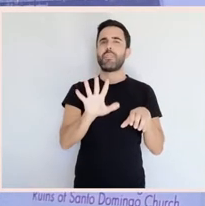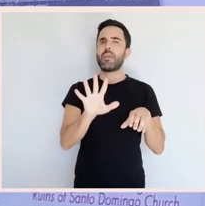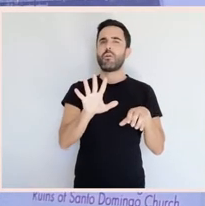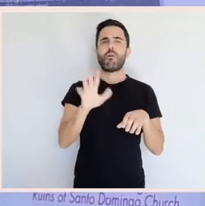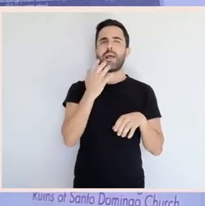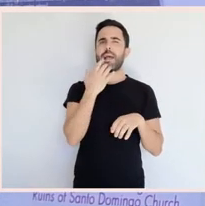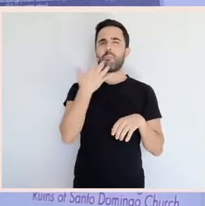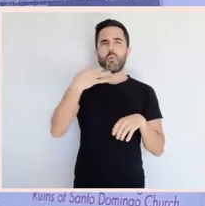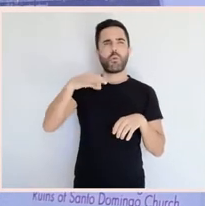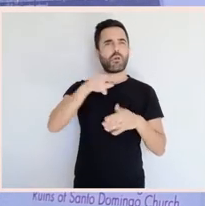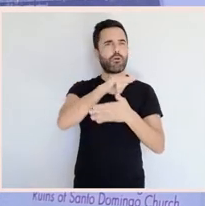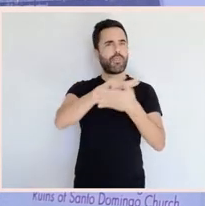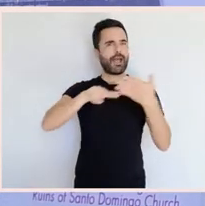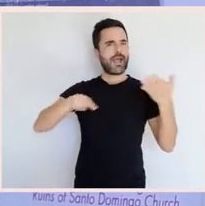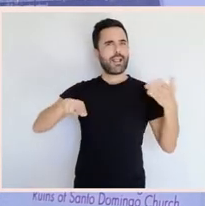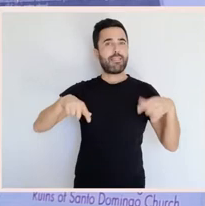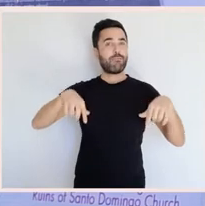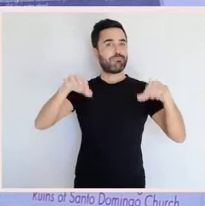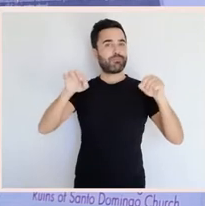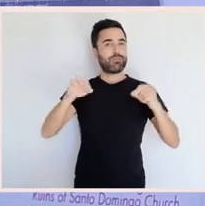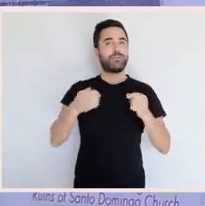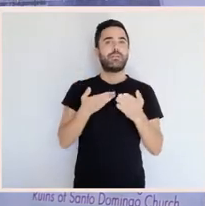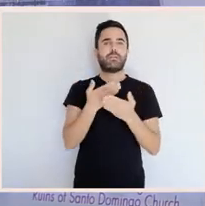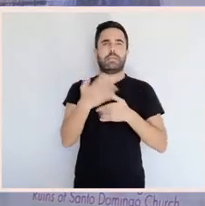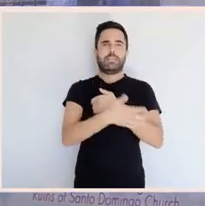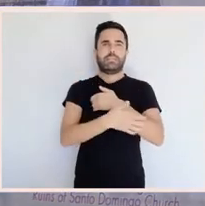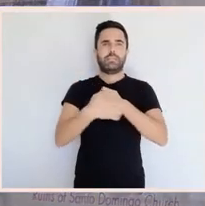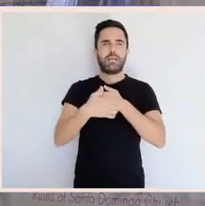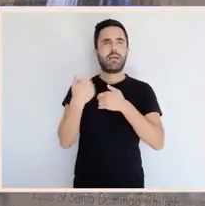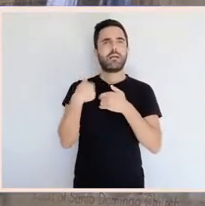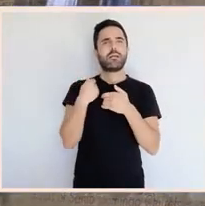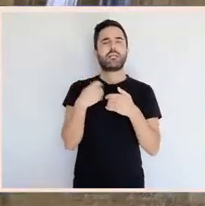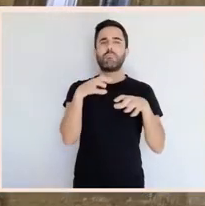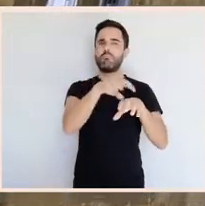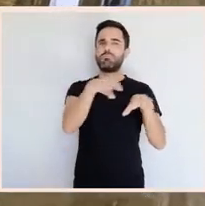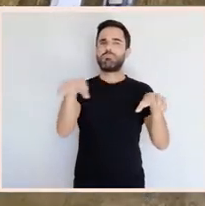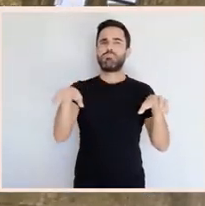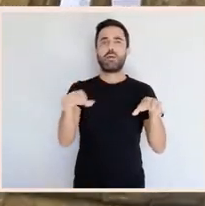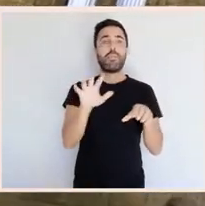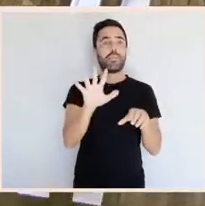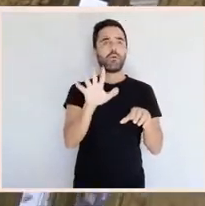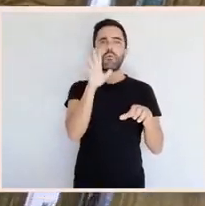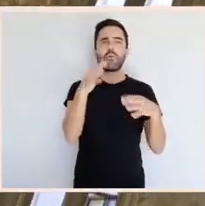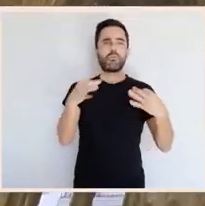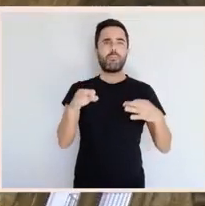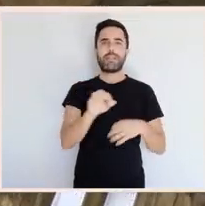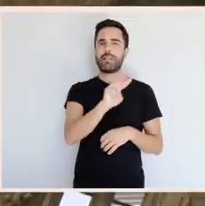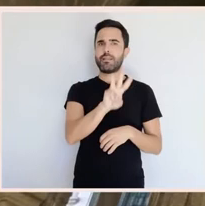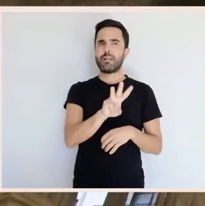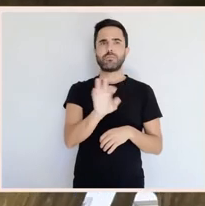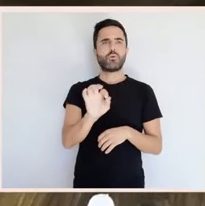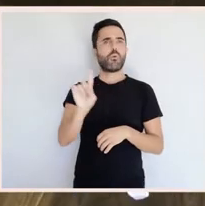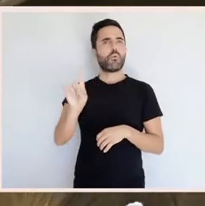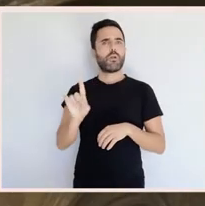de Galicia en presentar este número de capelas, xa que o normal era que se abrisen tres ou incluso somente unha.